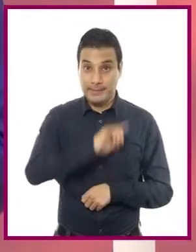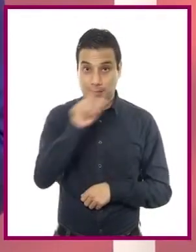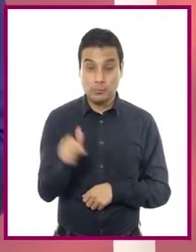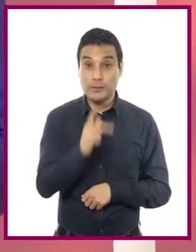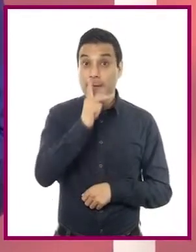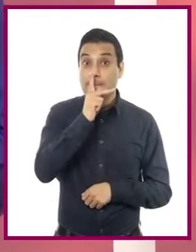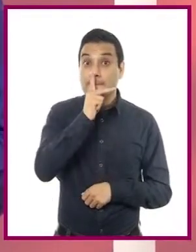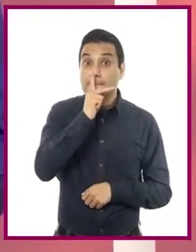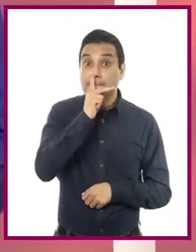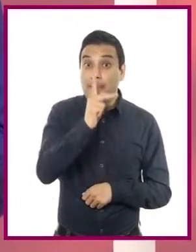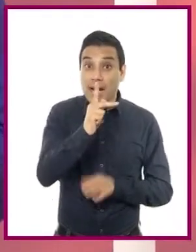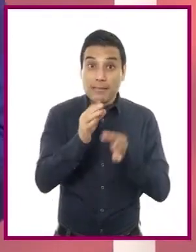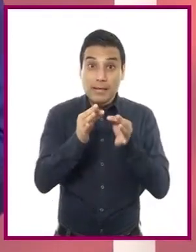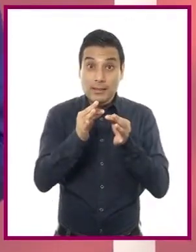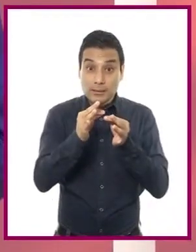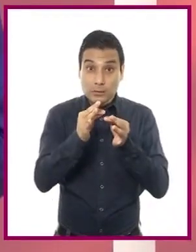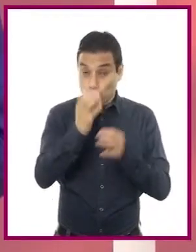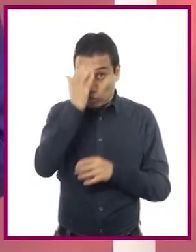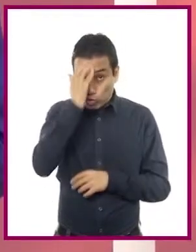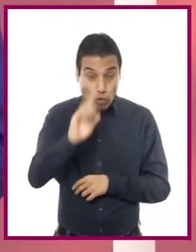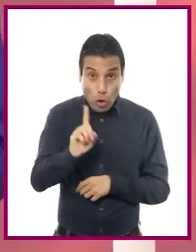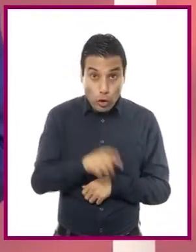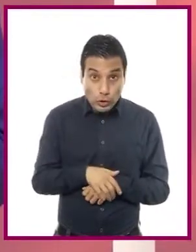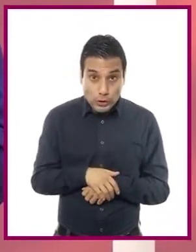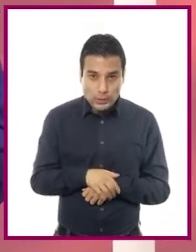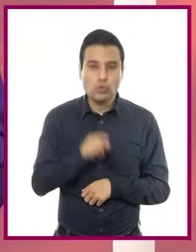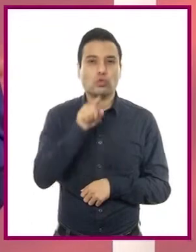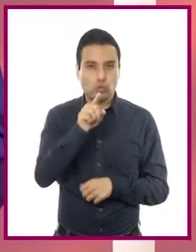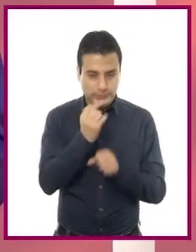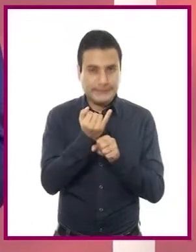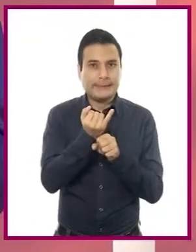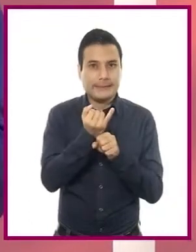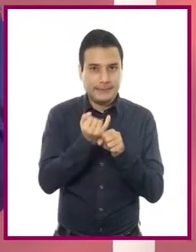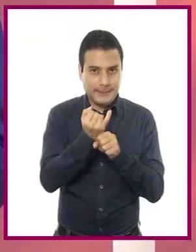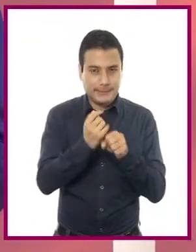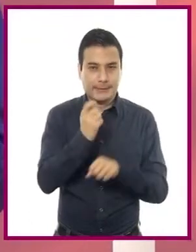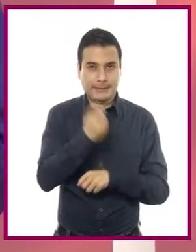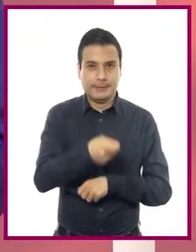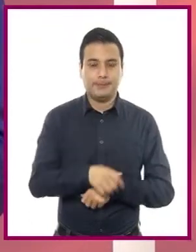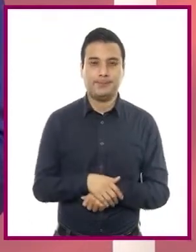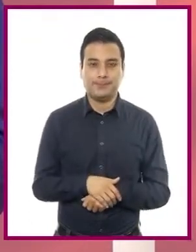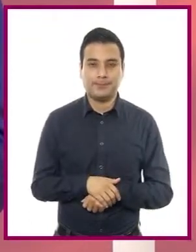las palabras que desconozcan para que investiguen su significado.